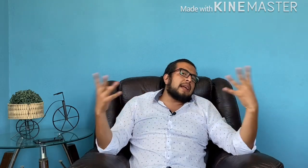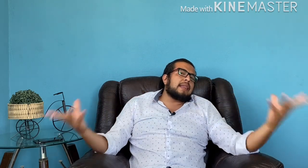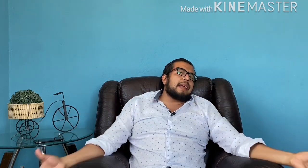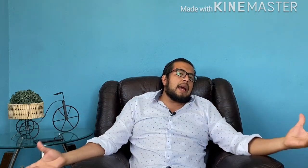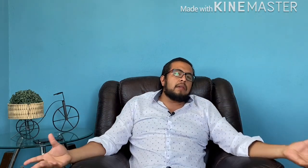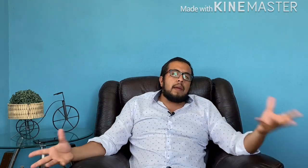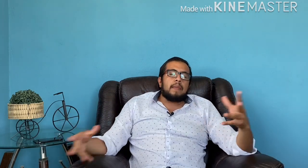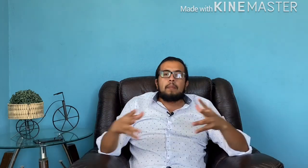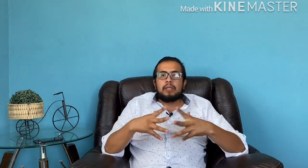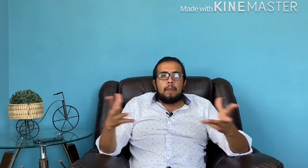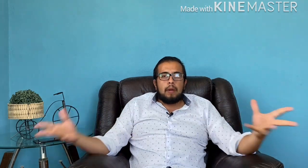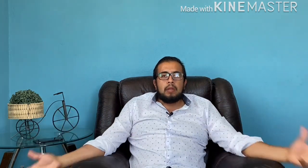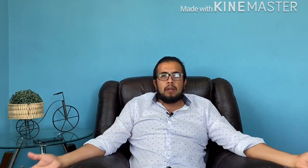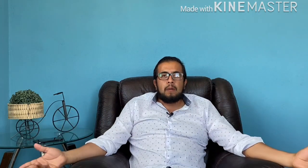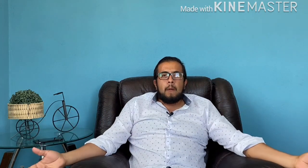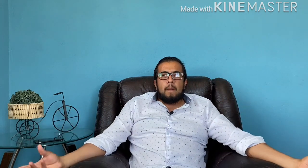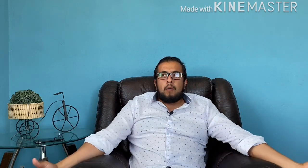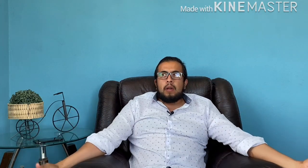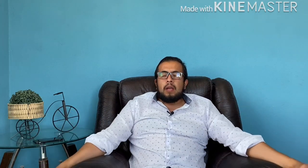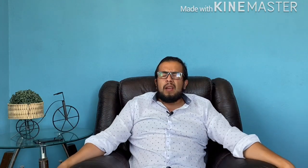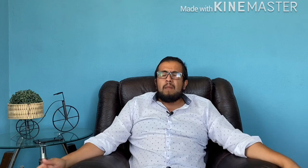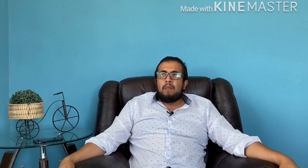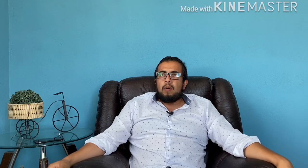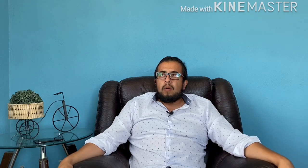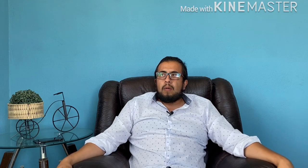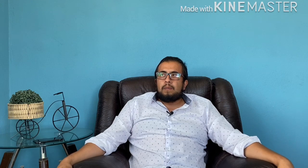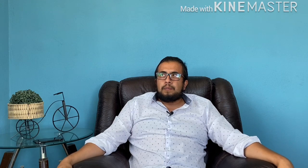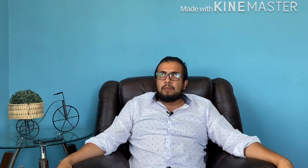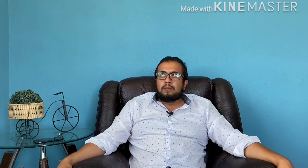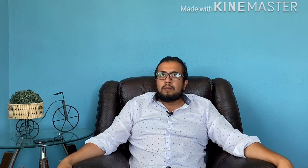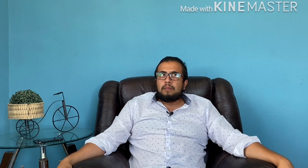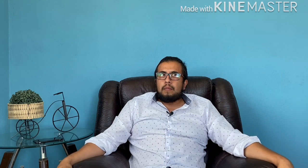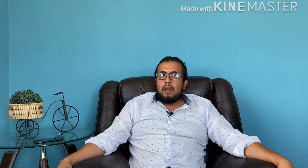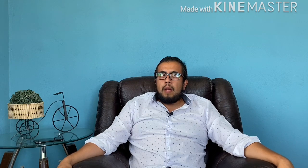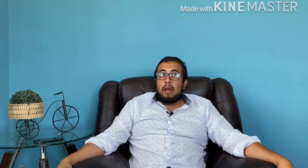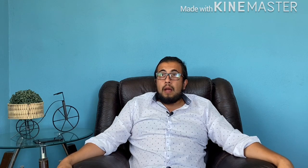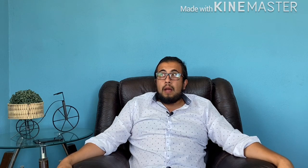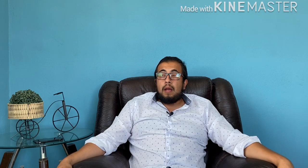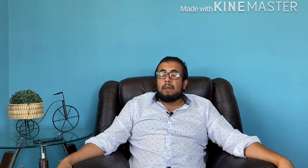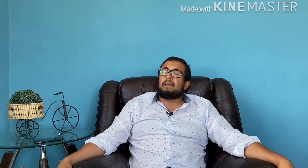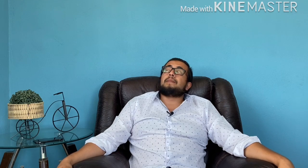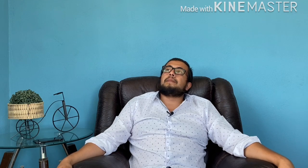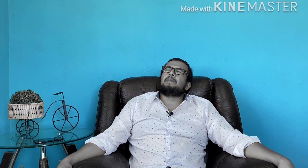solamente he criticado, también pues he aplaudido. Por ejemplo,